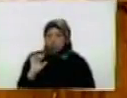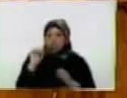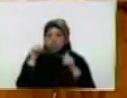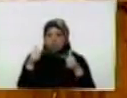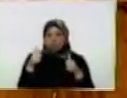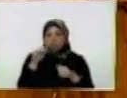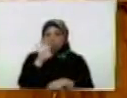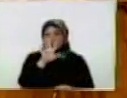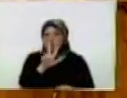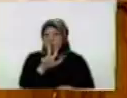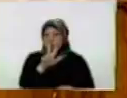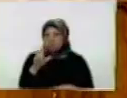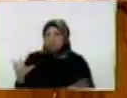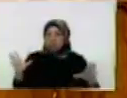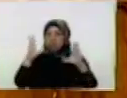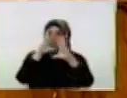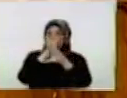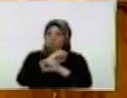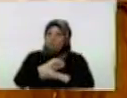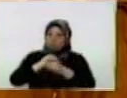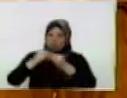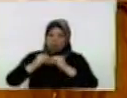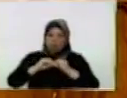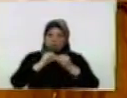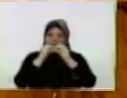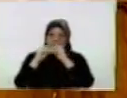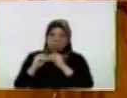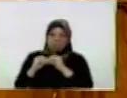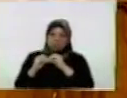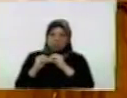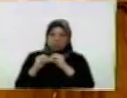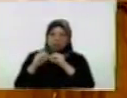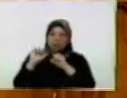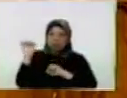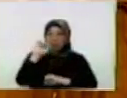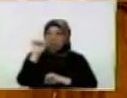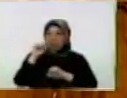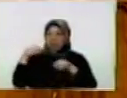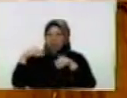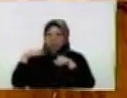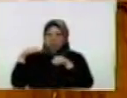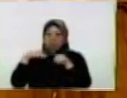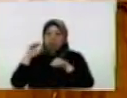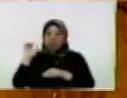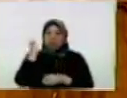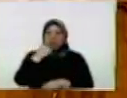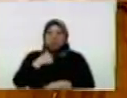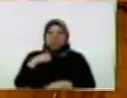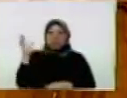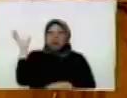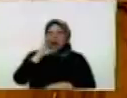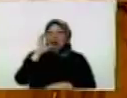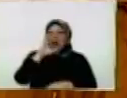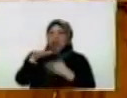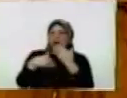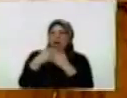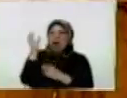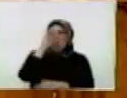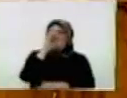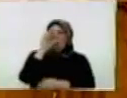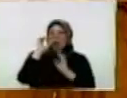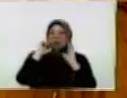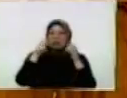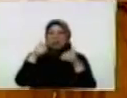3 en la noche, se movía la brigada blindada de Valencia a Caracas, se movía la